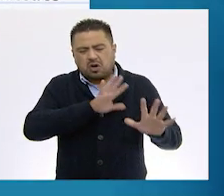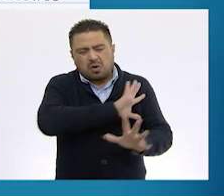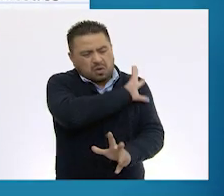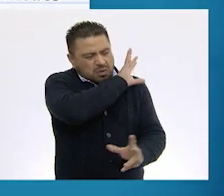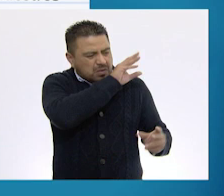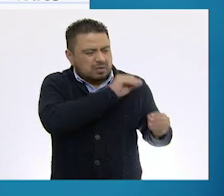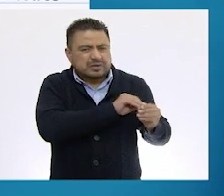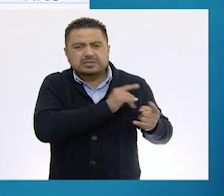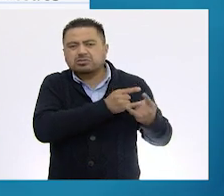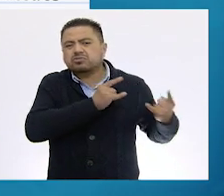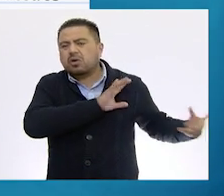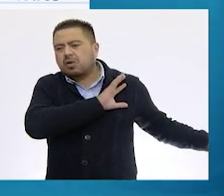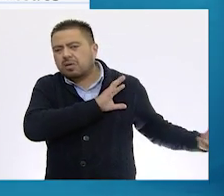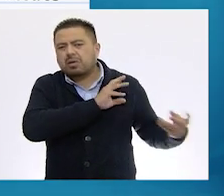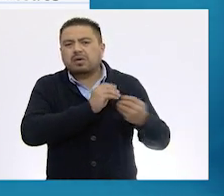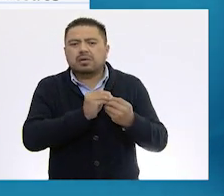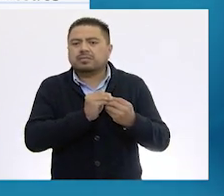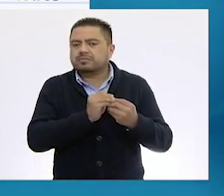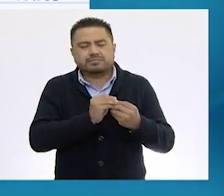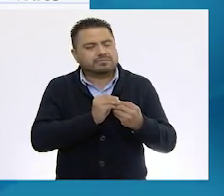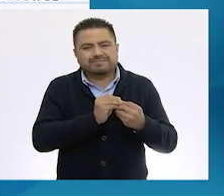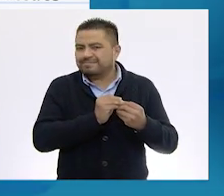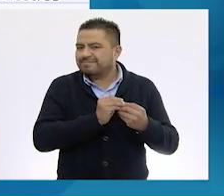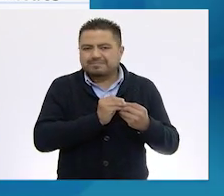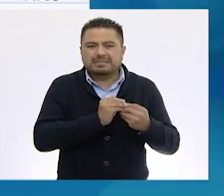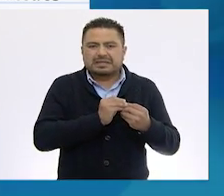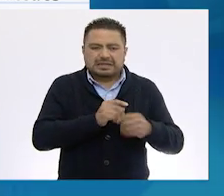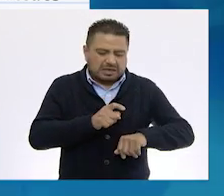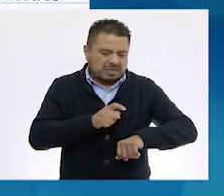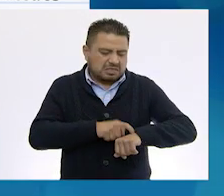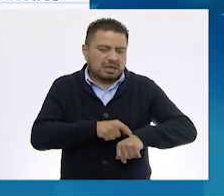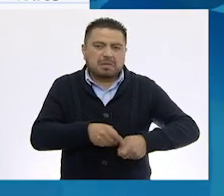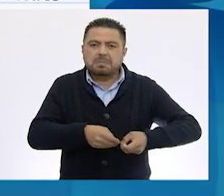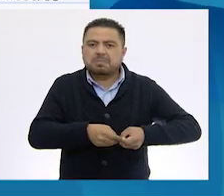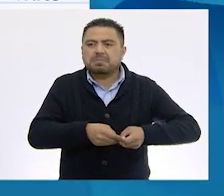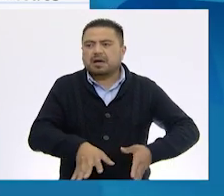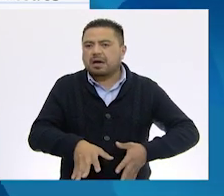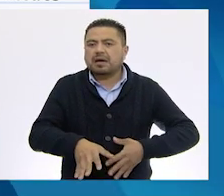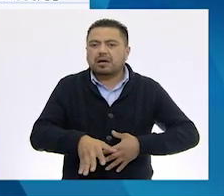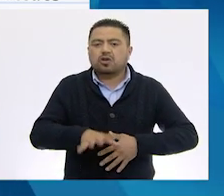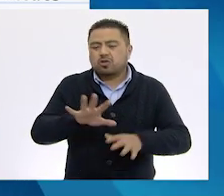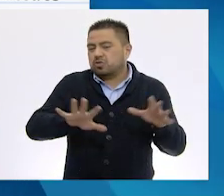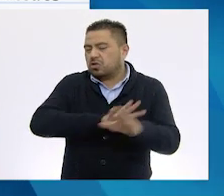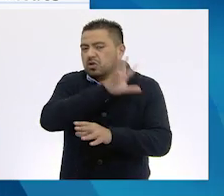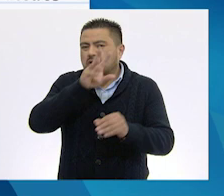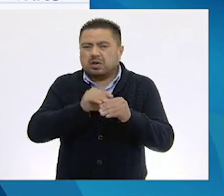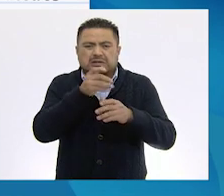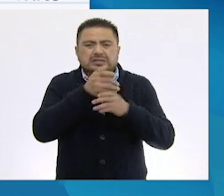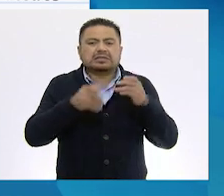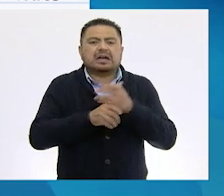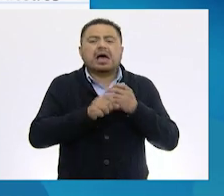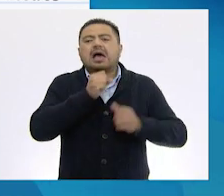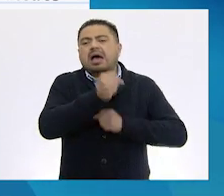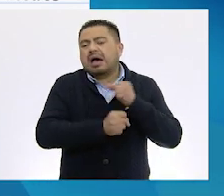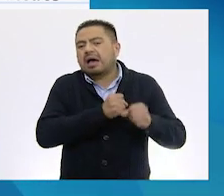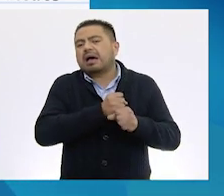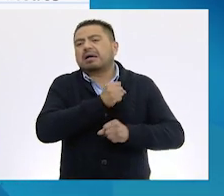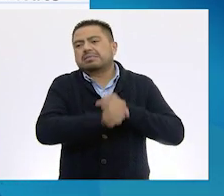historia de toda la humanidad. Tardaríamos muchísimo, todos sus aspectos o todos sus